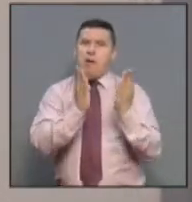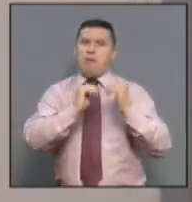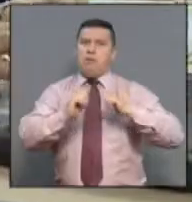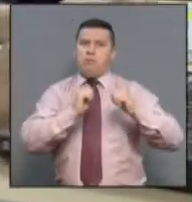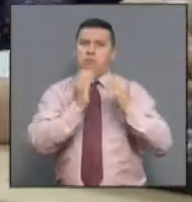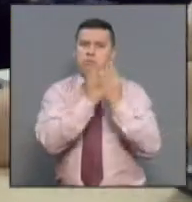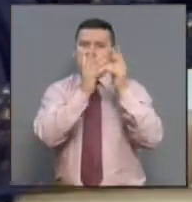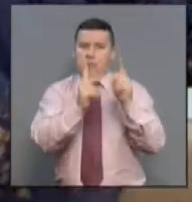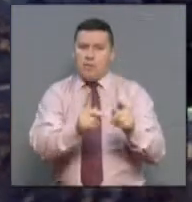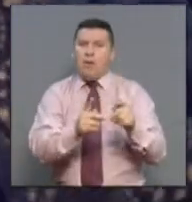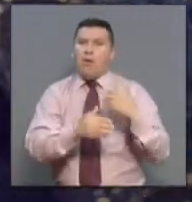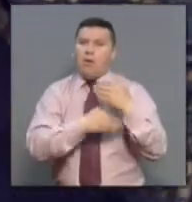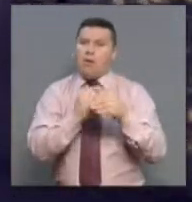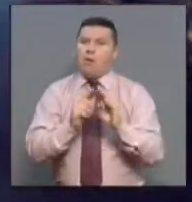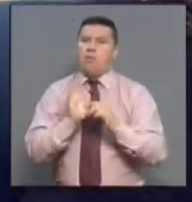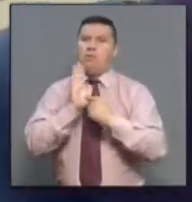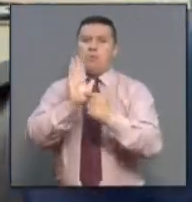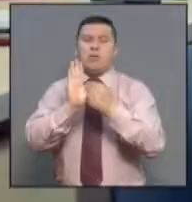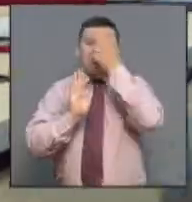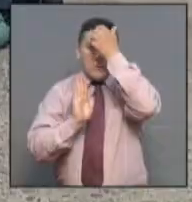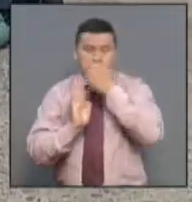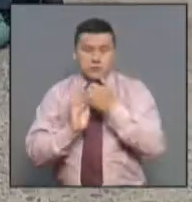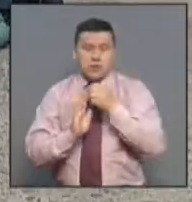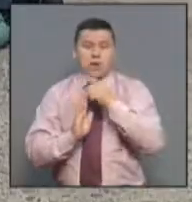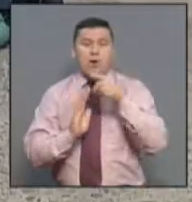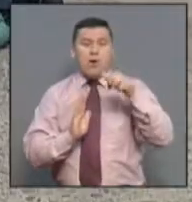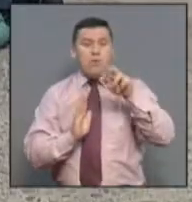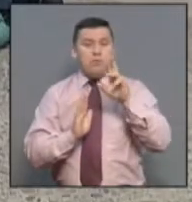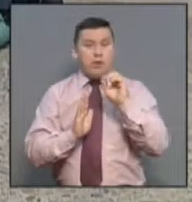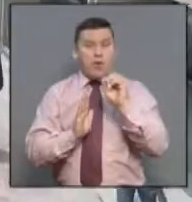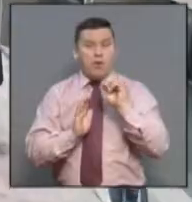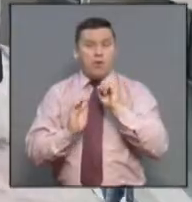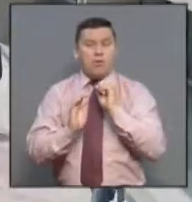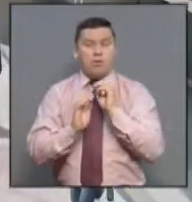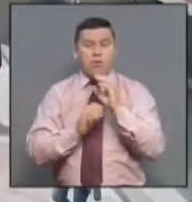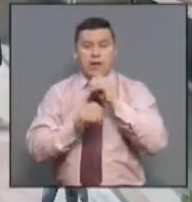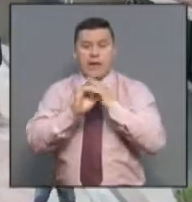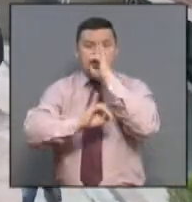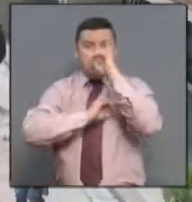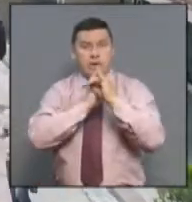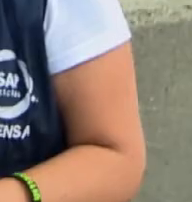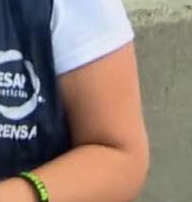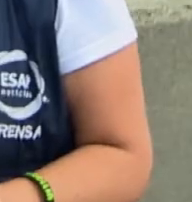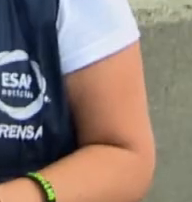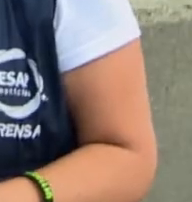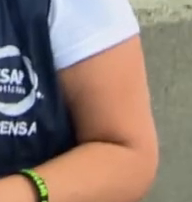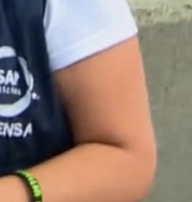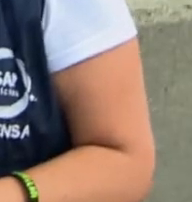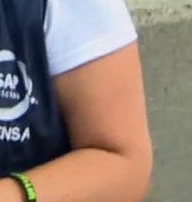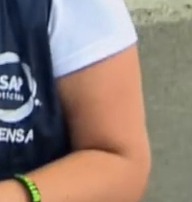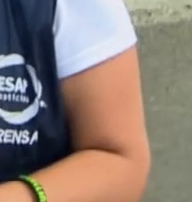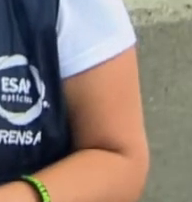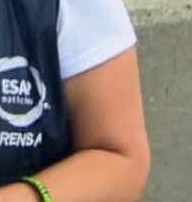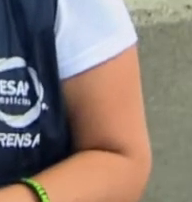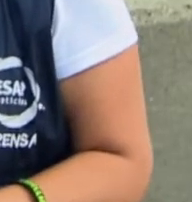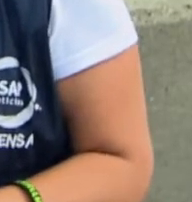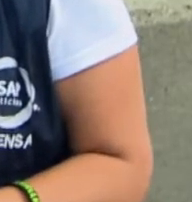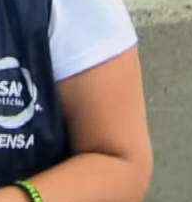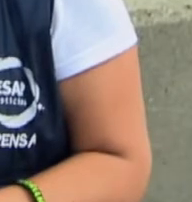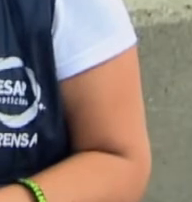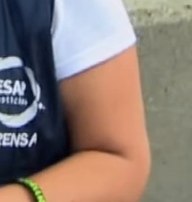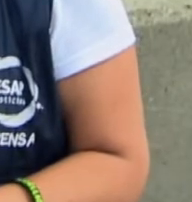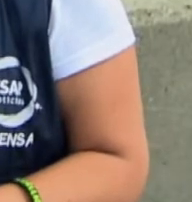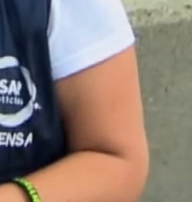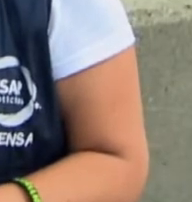desempeño. Muestra a ellos son las pruebas Saber Pro y la movilidad internacional. Continuamos con la descentralización de